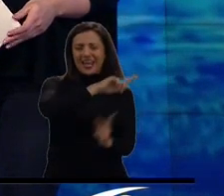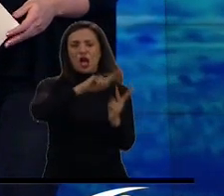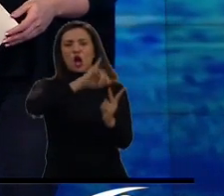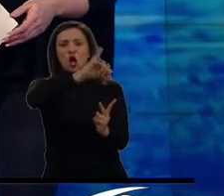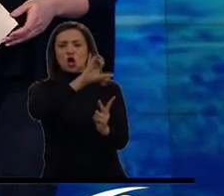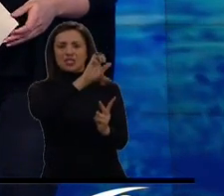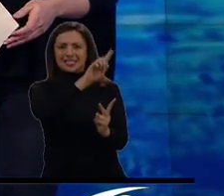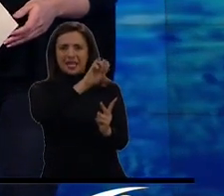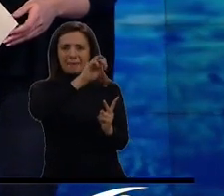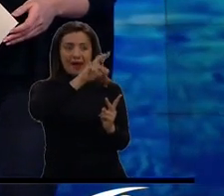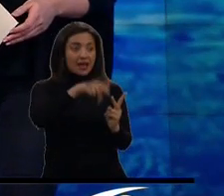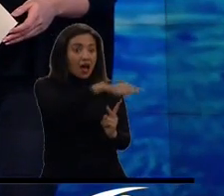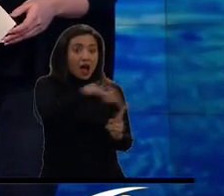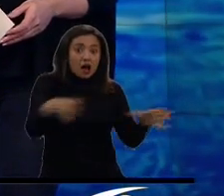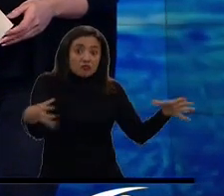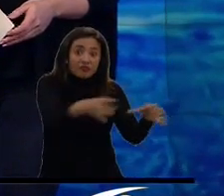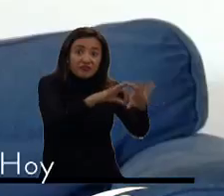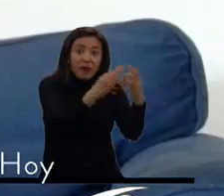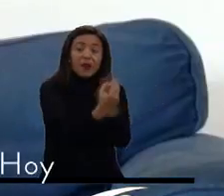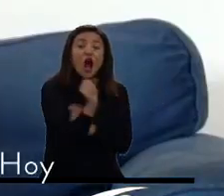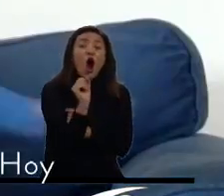en familia esta enfermedad.